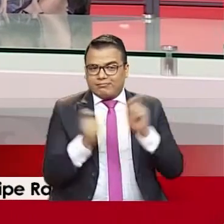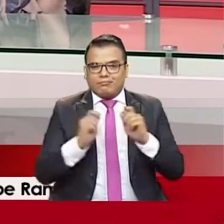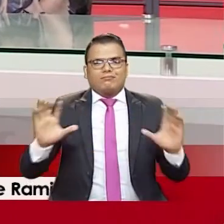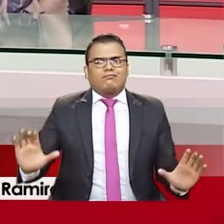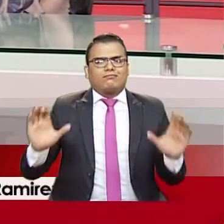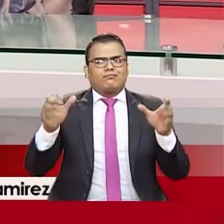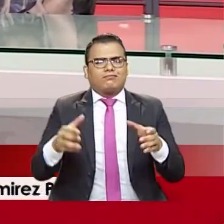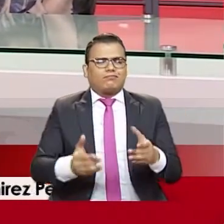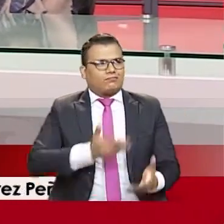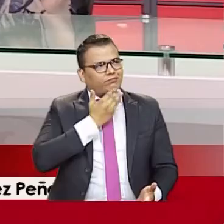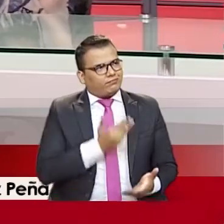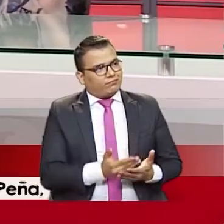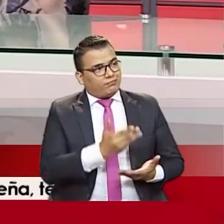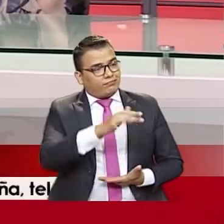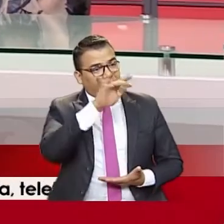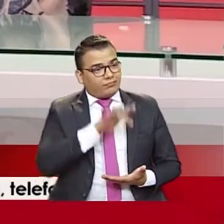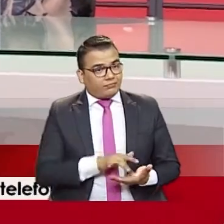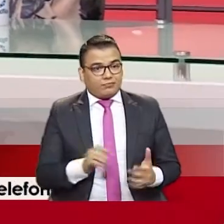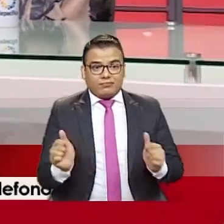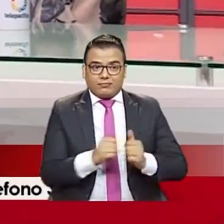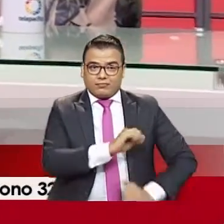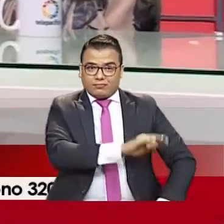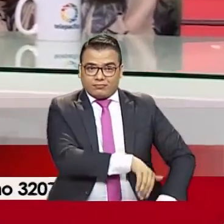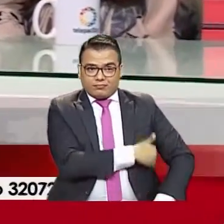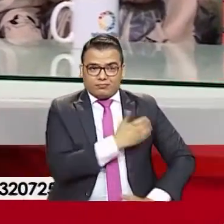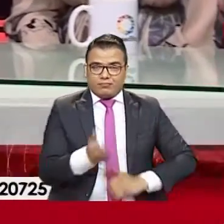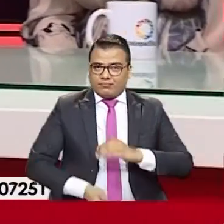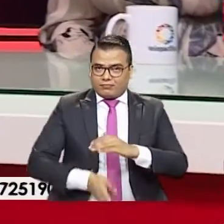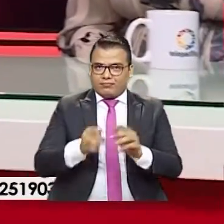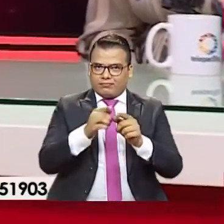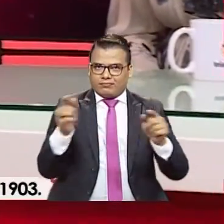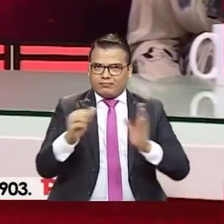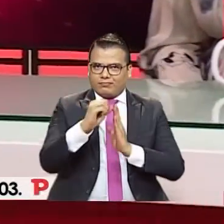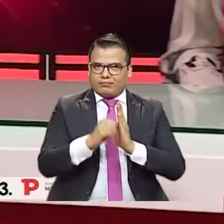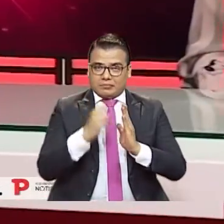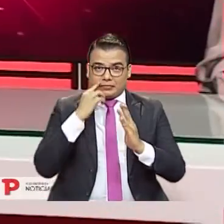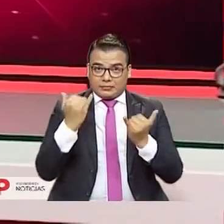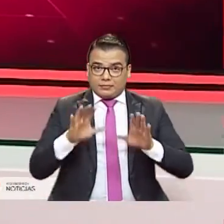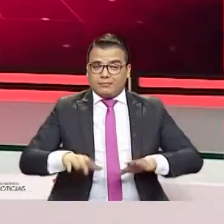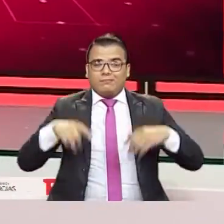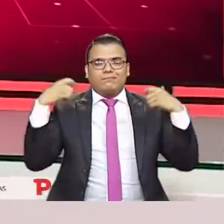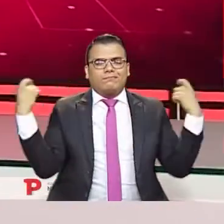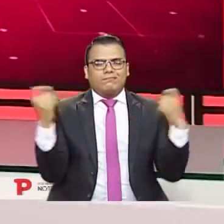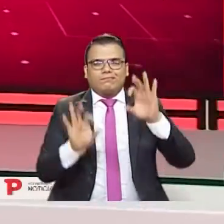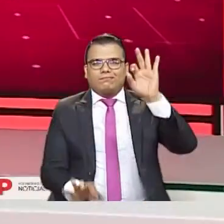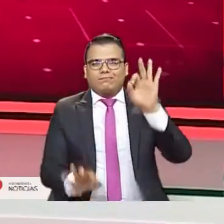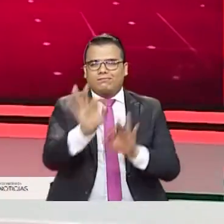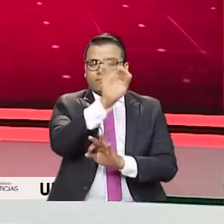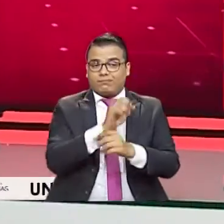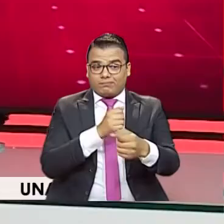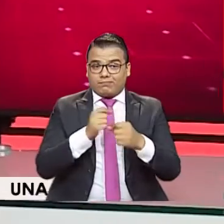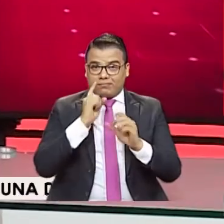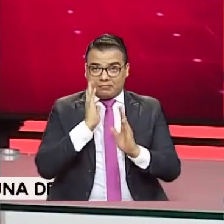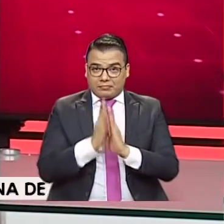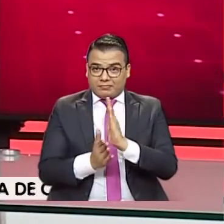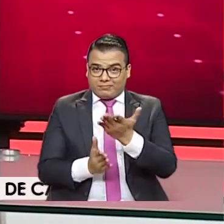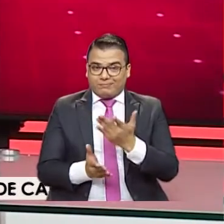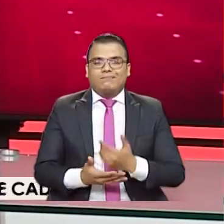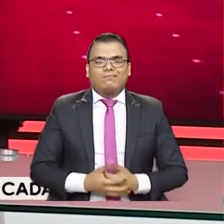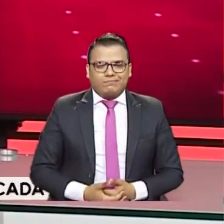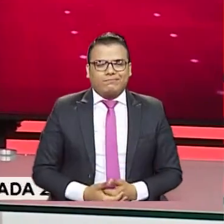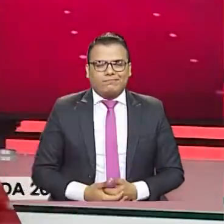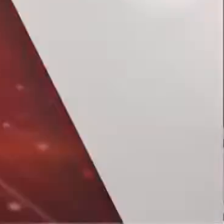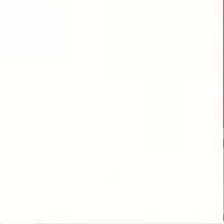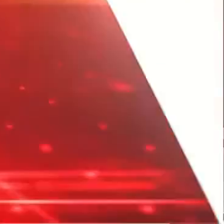muchas gracias a ustedes también vamos a hacer una pausa y ya regresamos a telepacífico noticias más cerca de la